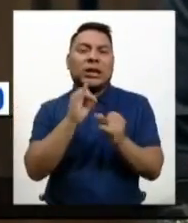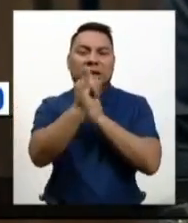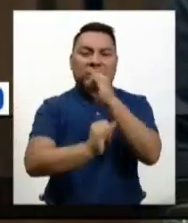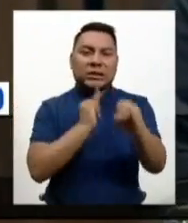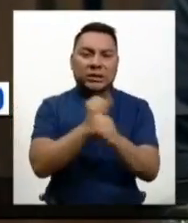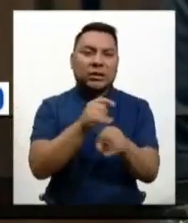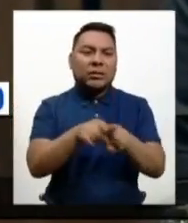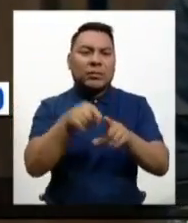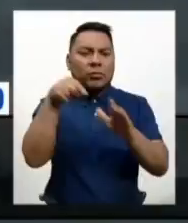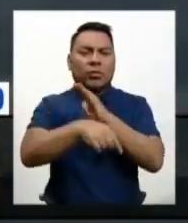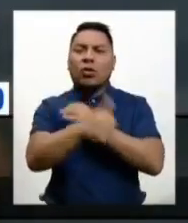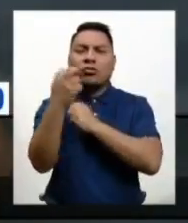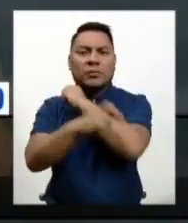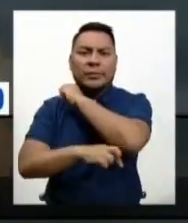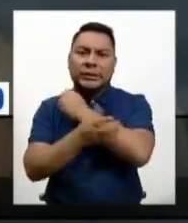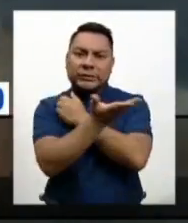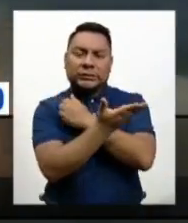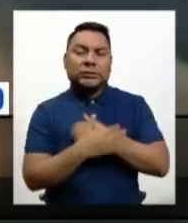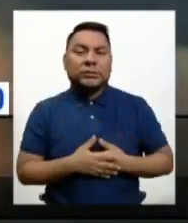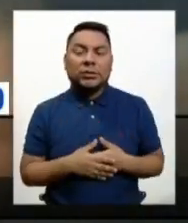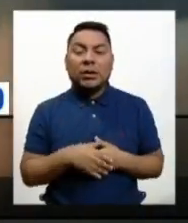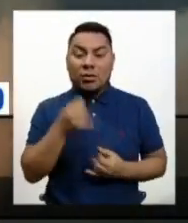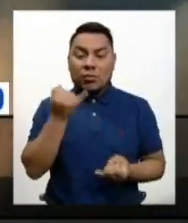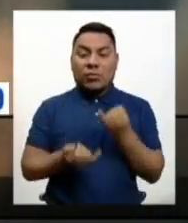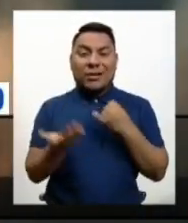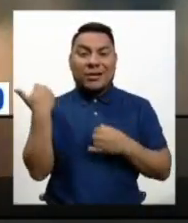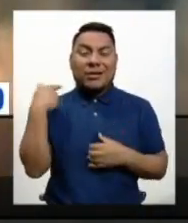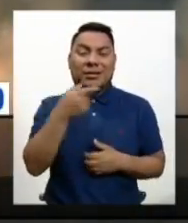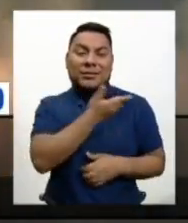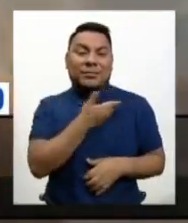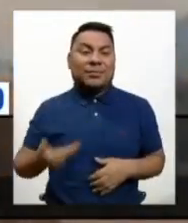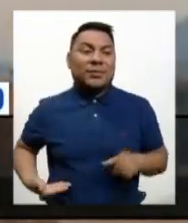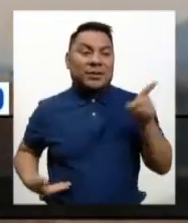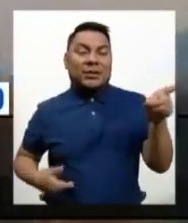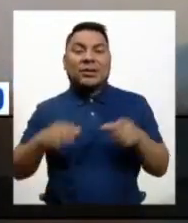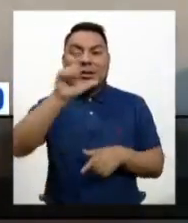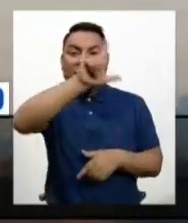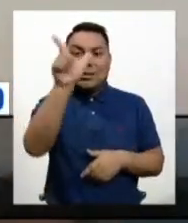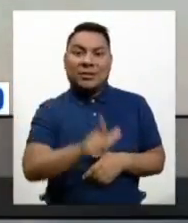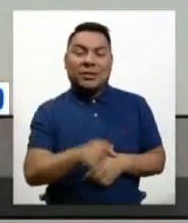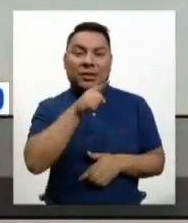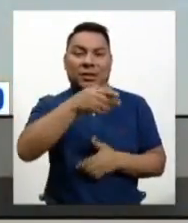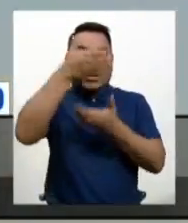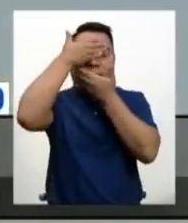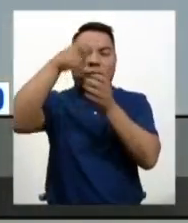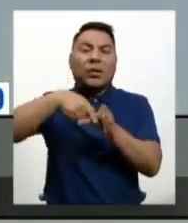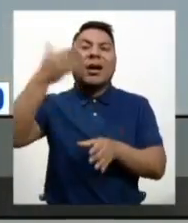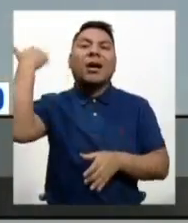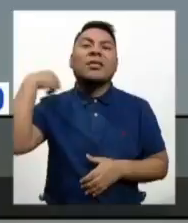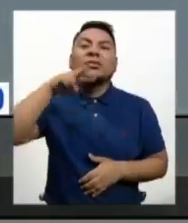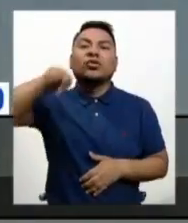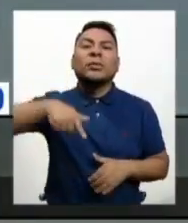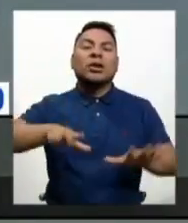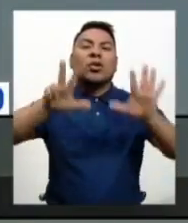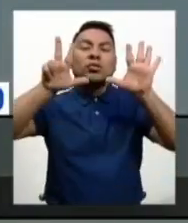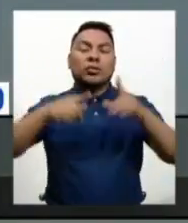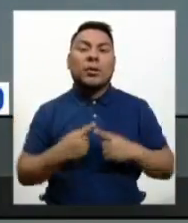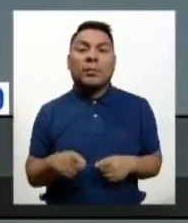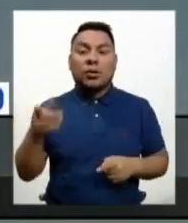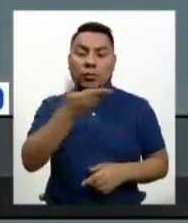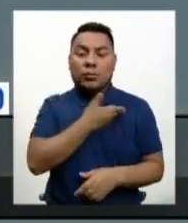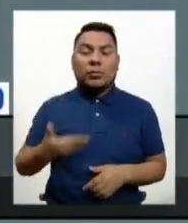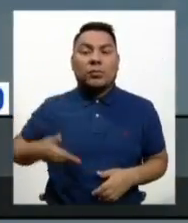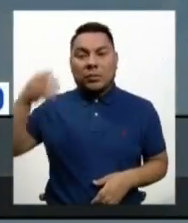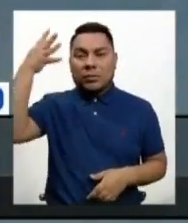asesinatos en territorio extranjero. La última vez que Pyongyang fue considerada patrocinadora del terrorismo fue en 2008, pero el gobierno de George Bush